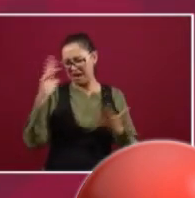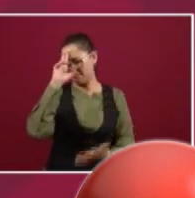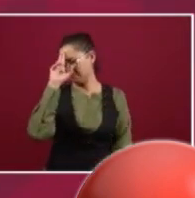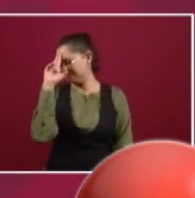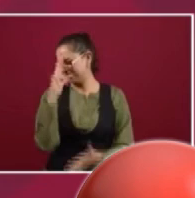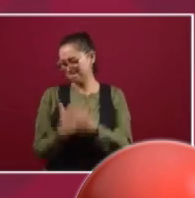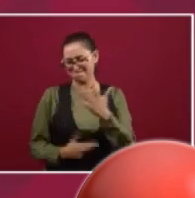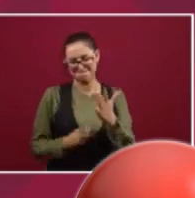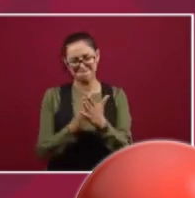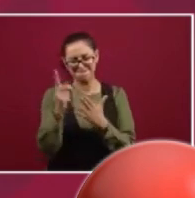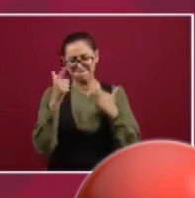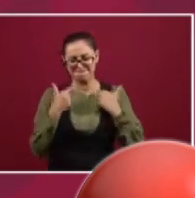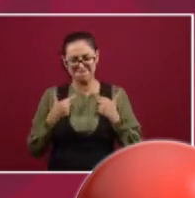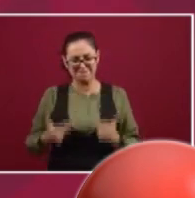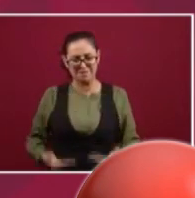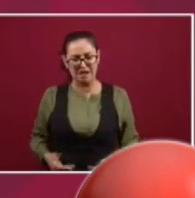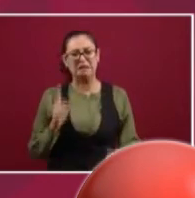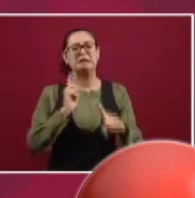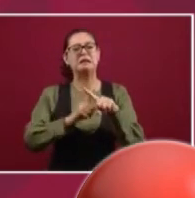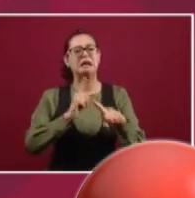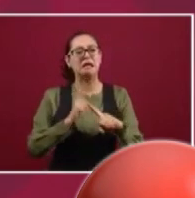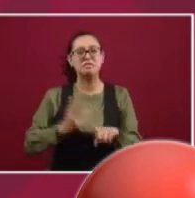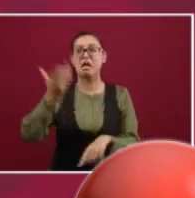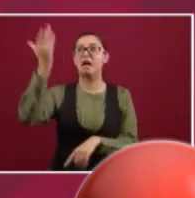excelencia el estado